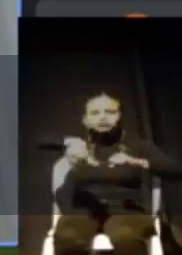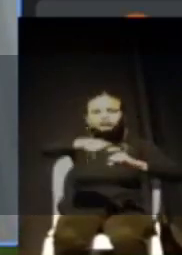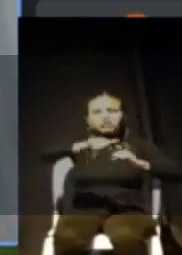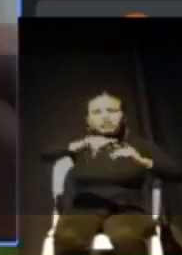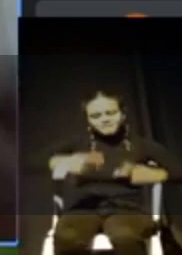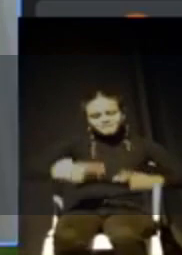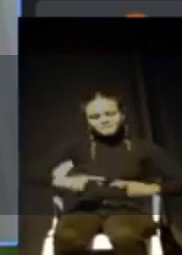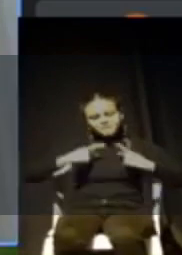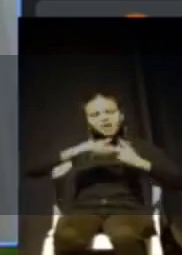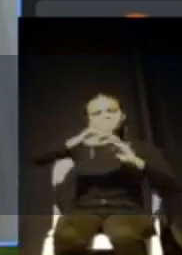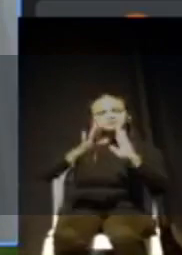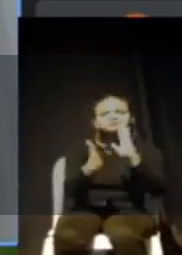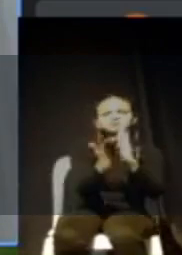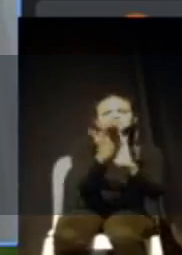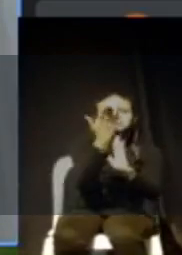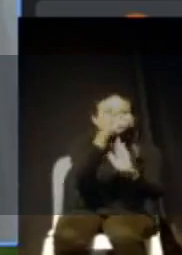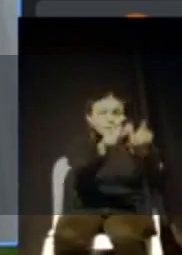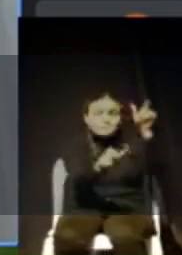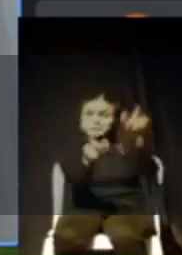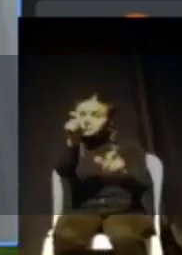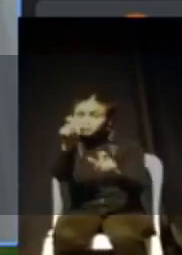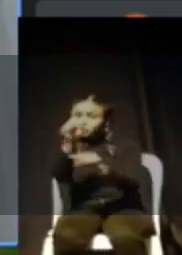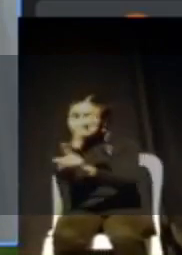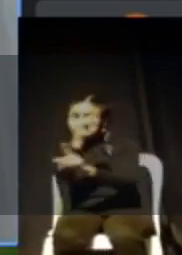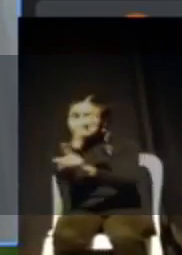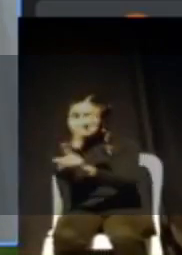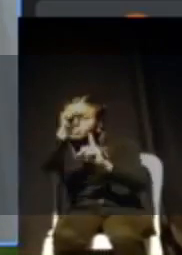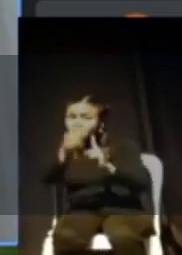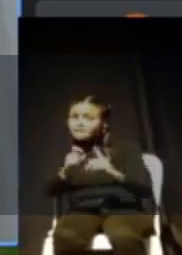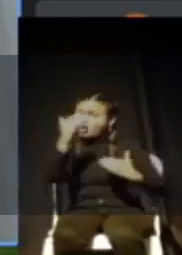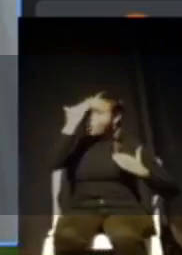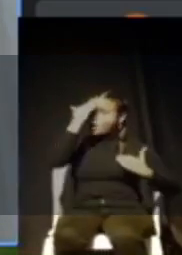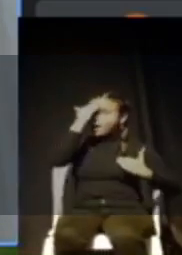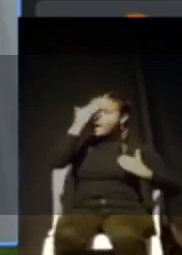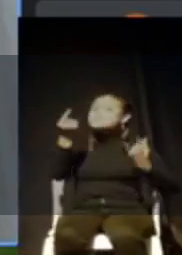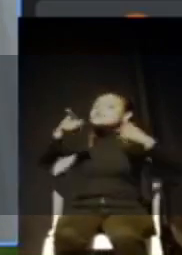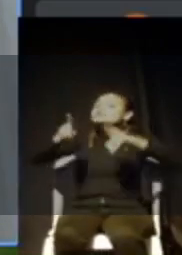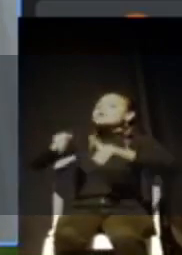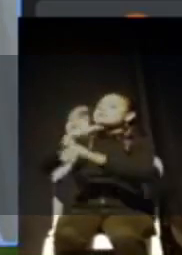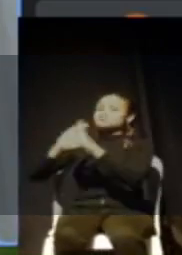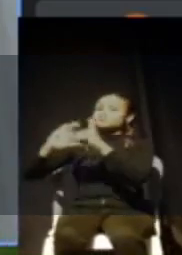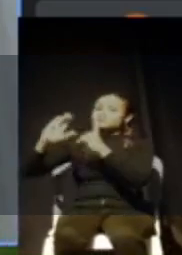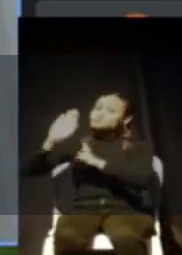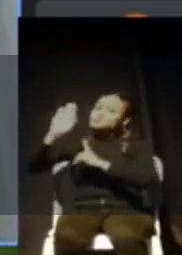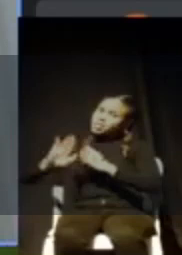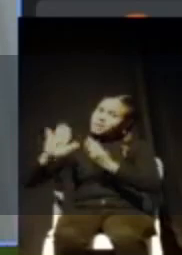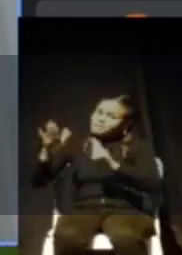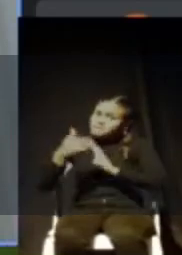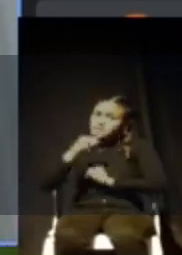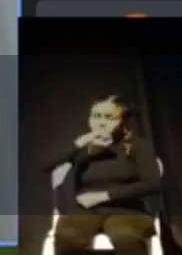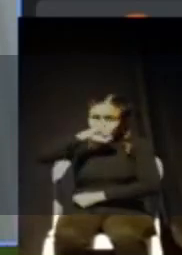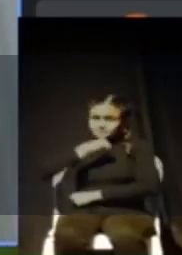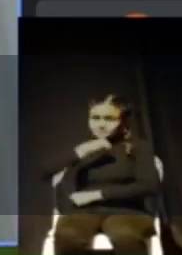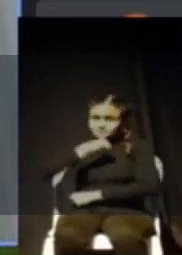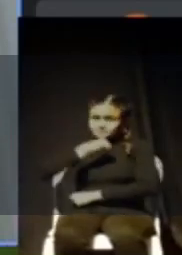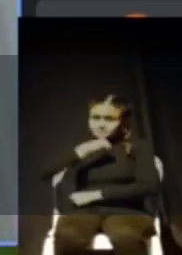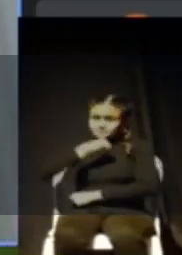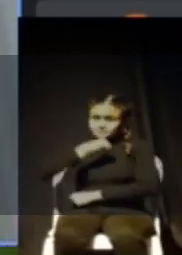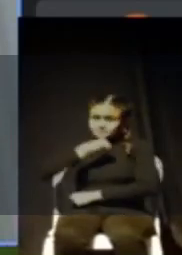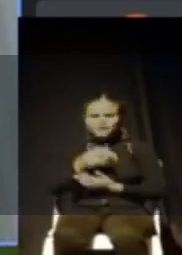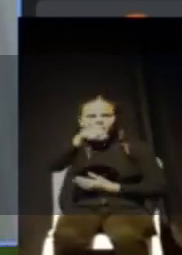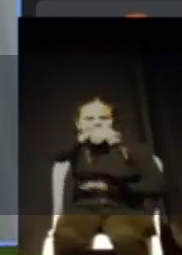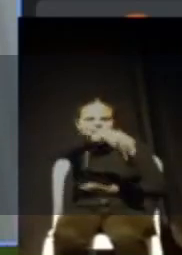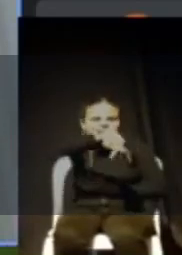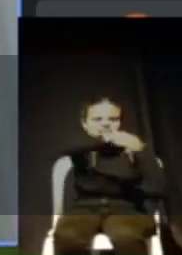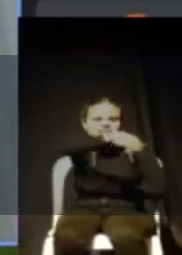vida, elevando la conciencia social y su pertenencia cultural. Estos supuestos inducen a crear espacios permanentes